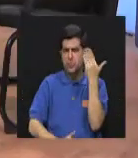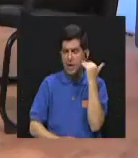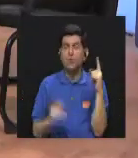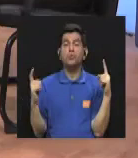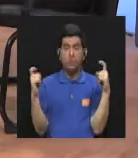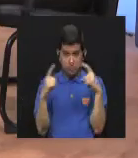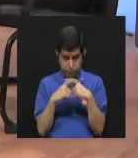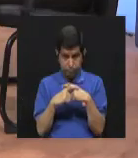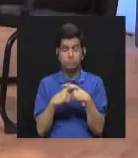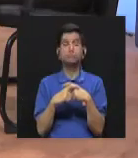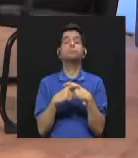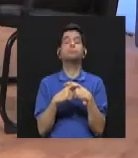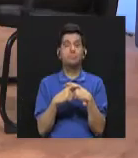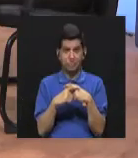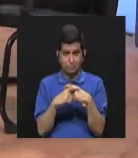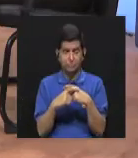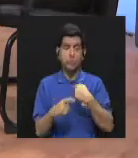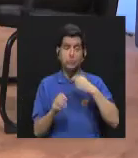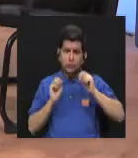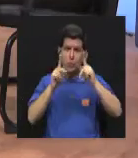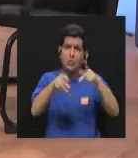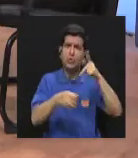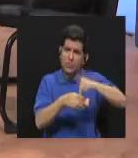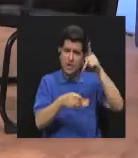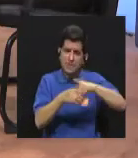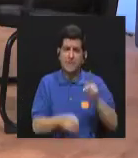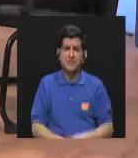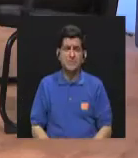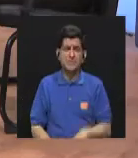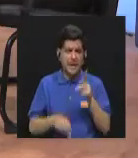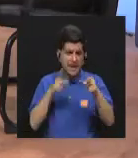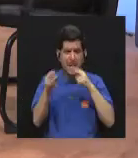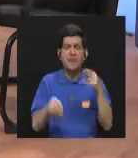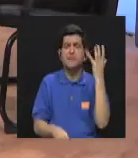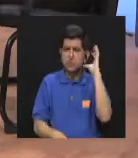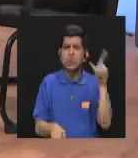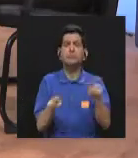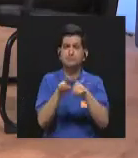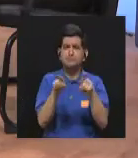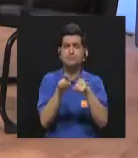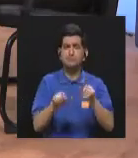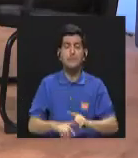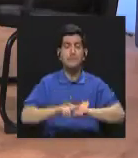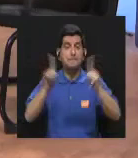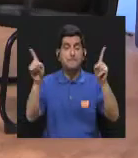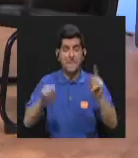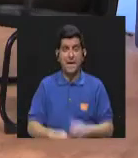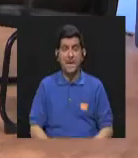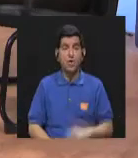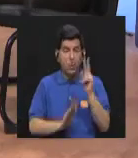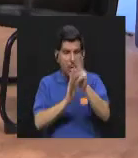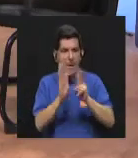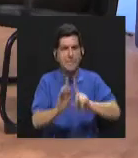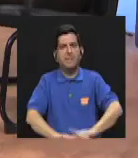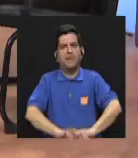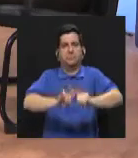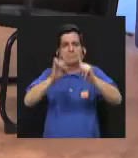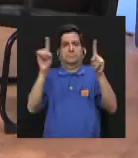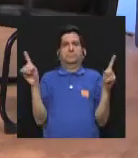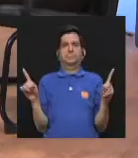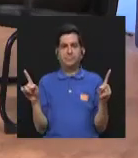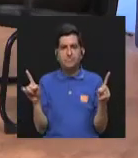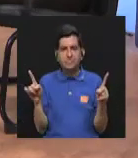compleja. Tuve la oportunidad de participar en la edición de radio también. Pero la edición de video era otra cosa